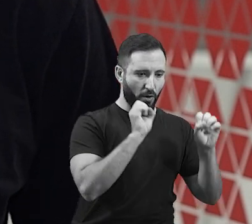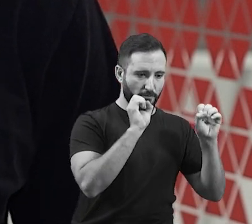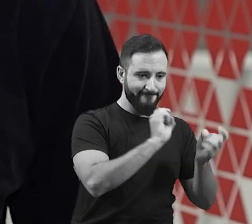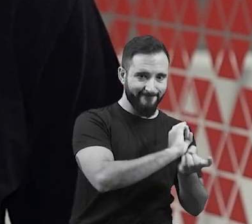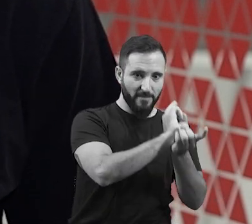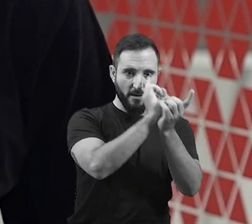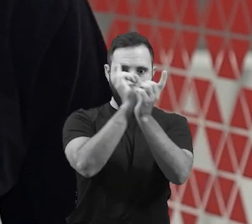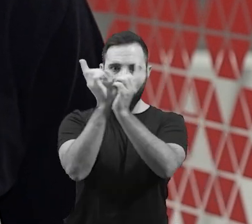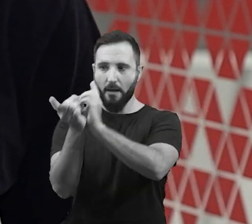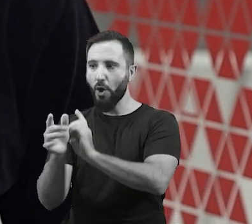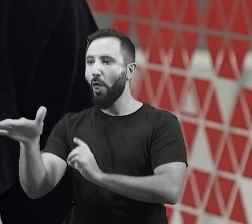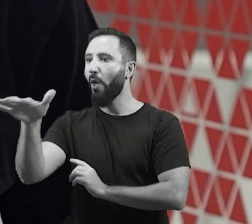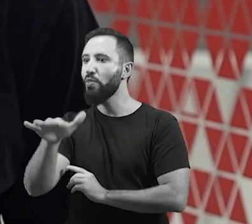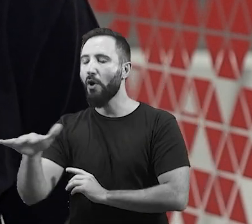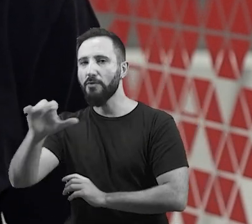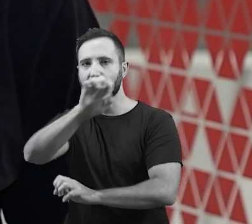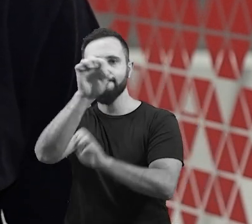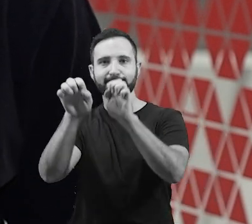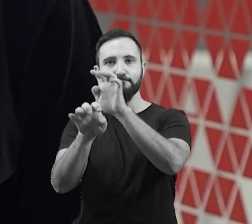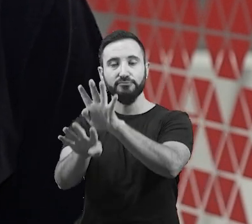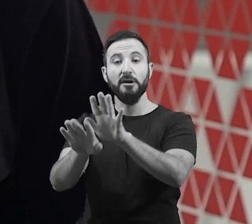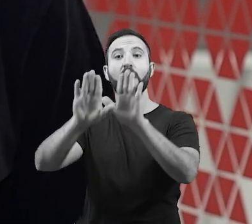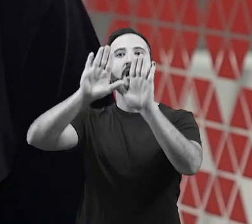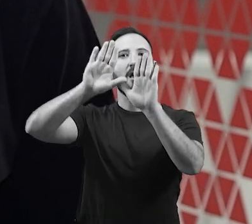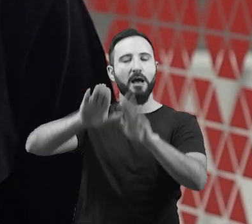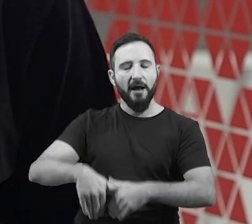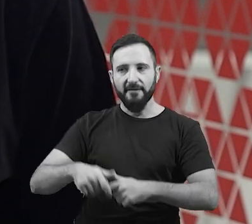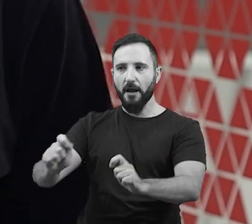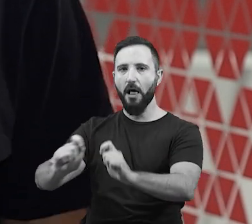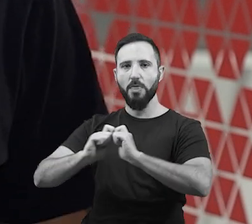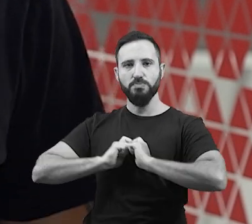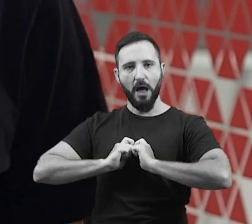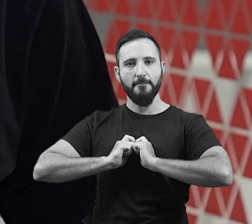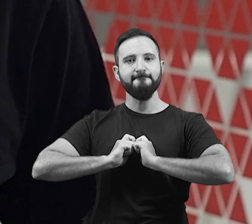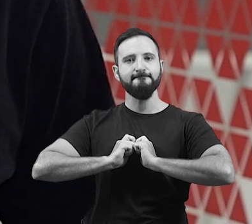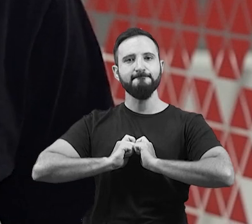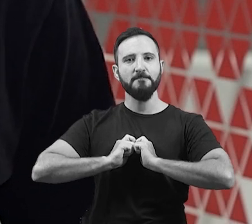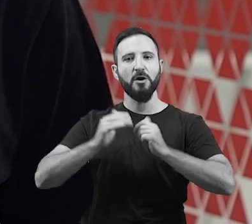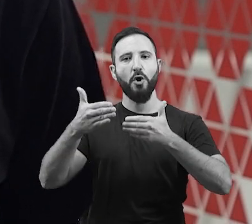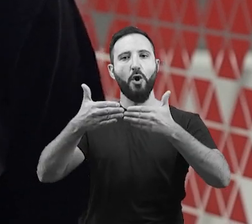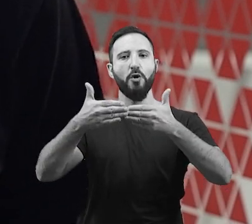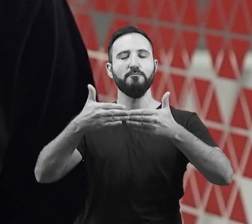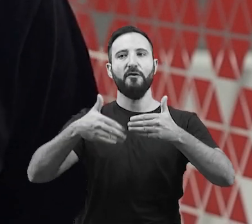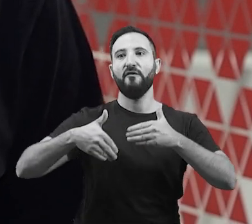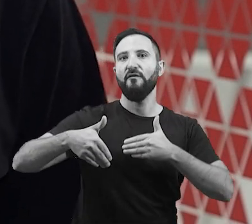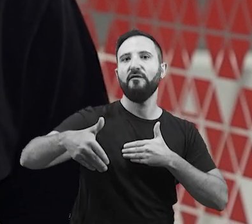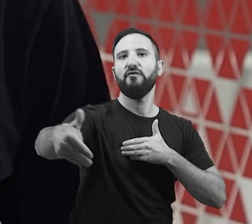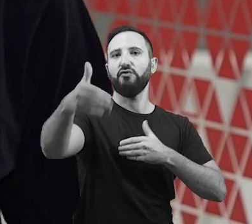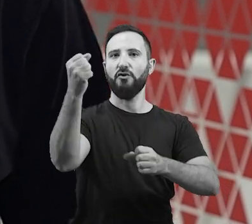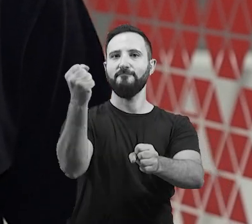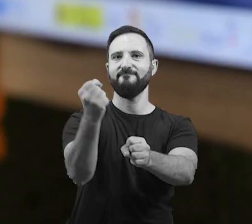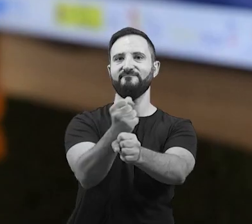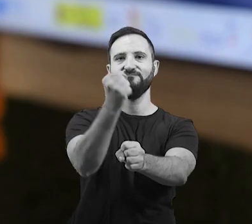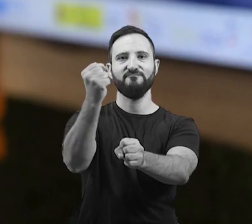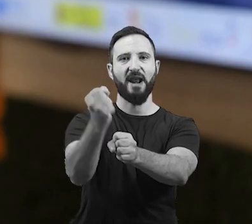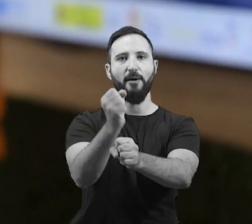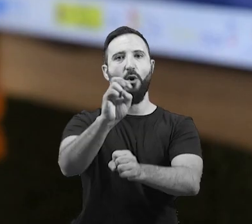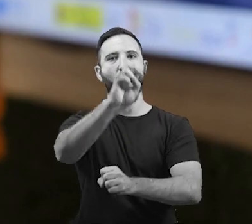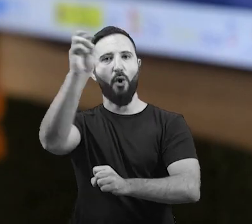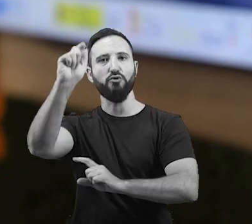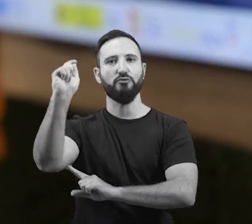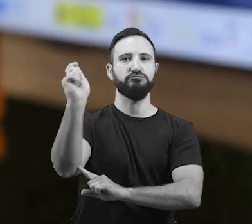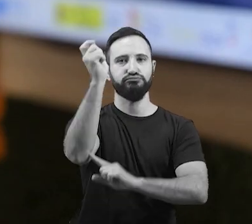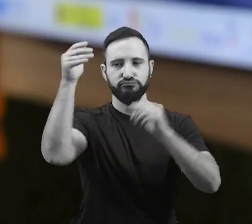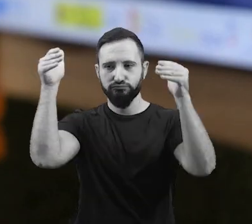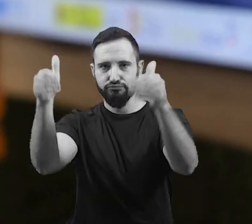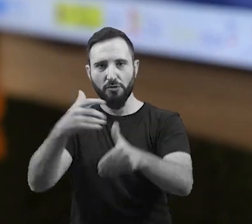rumbo, que no sabía dónde ir, y la verdad es que me ha abierto un poquito una puerta a la esperanza de, bueno, poder dedicarme a otra cosa. A mediados de